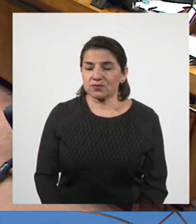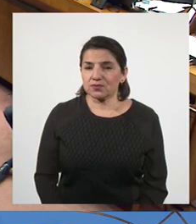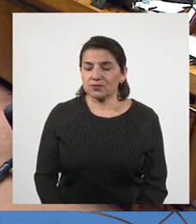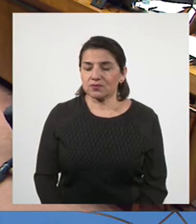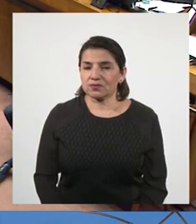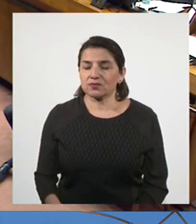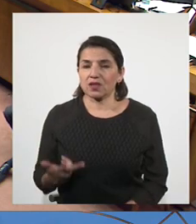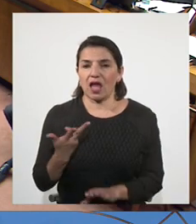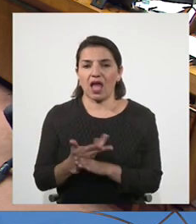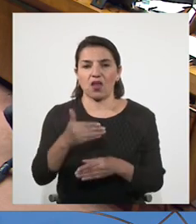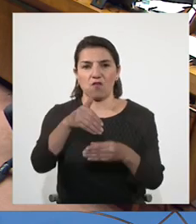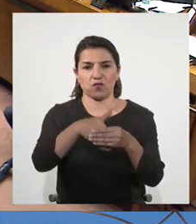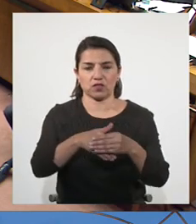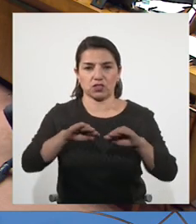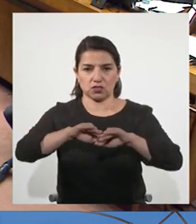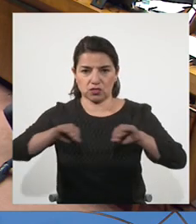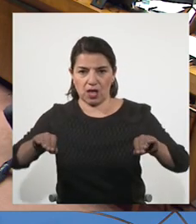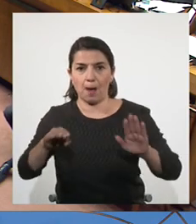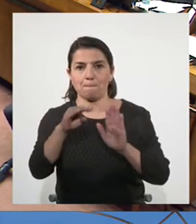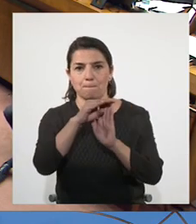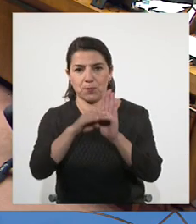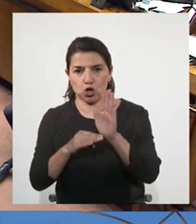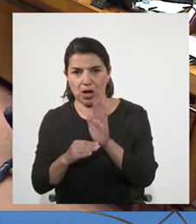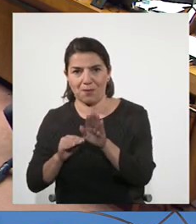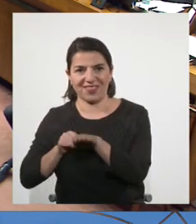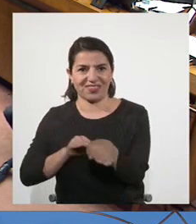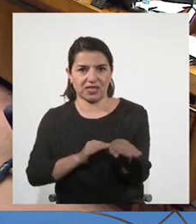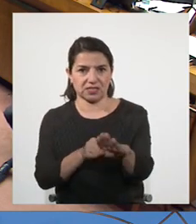Hay votación separada del programa de Transantiago.